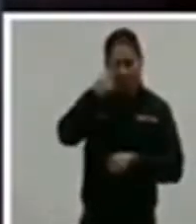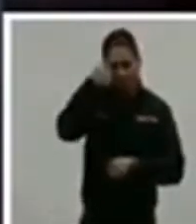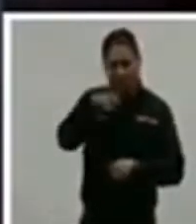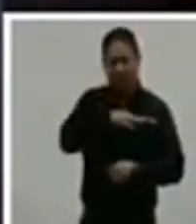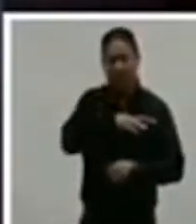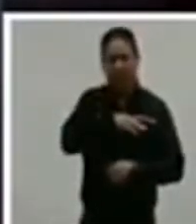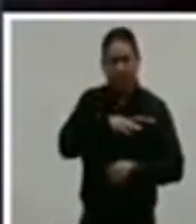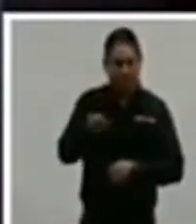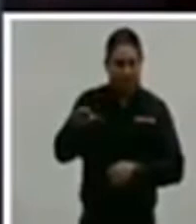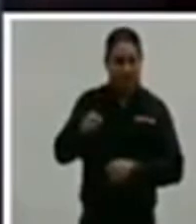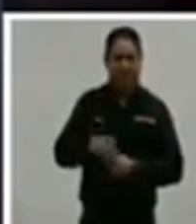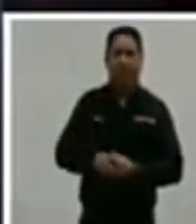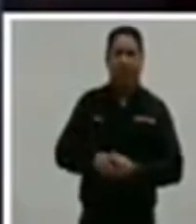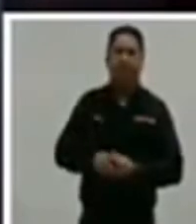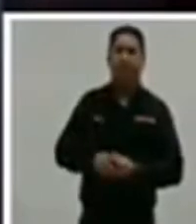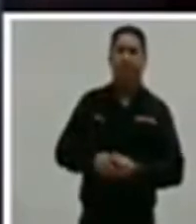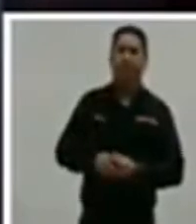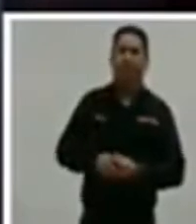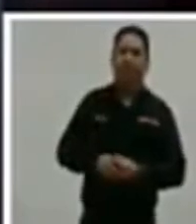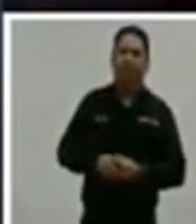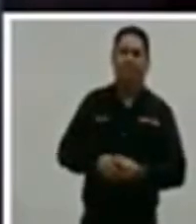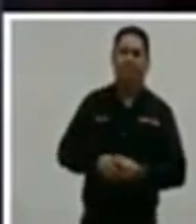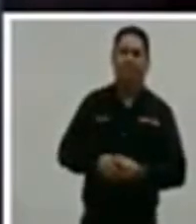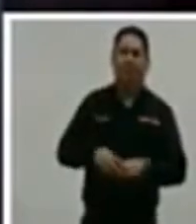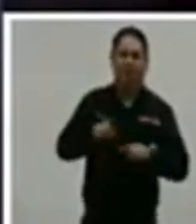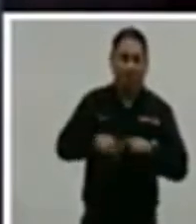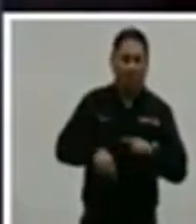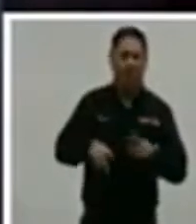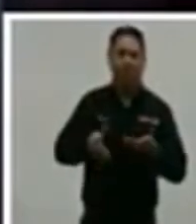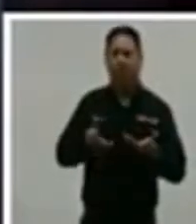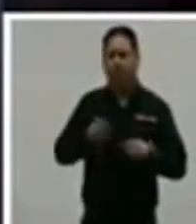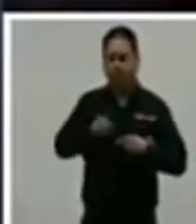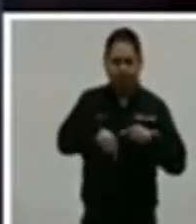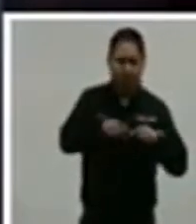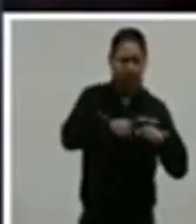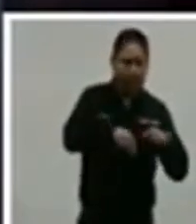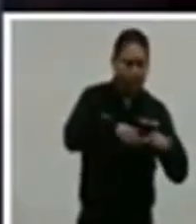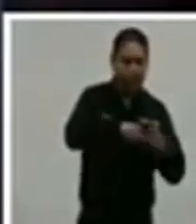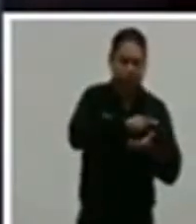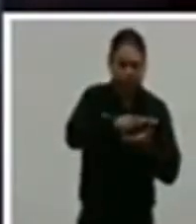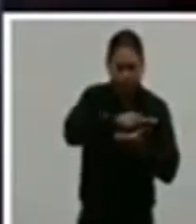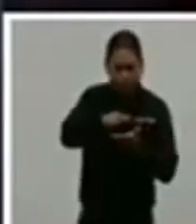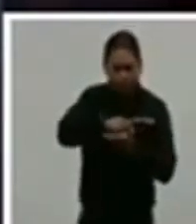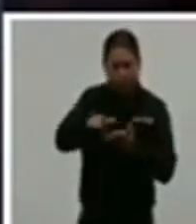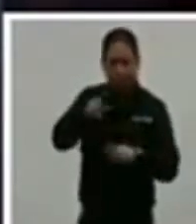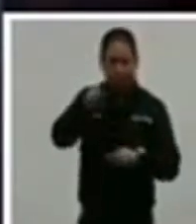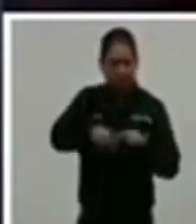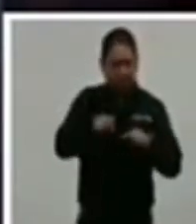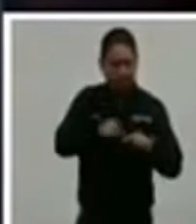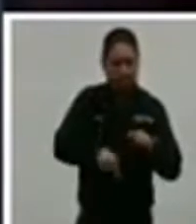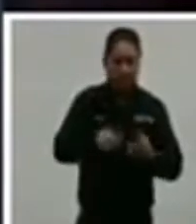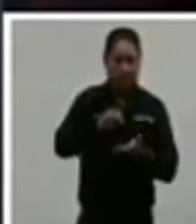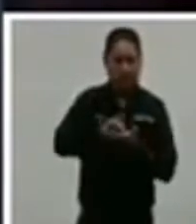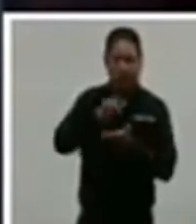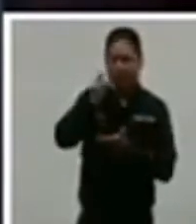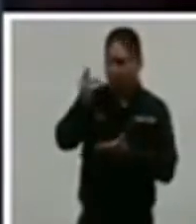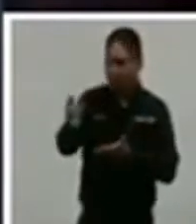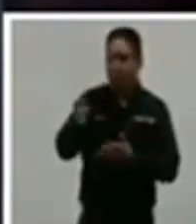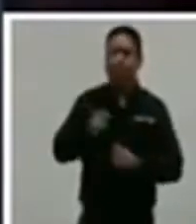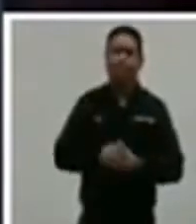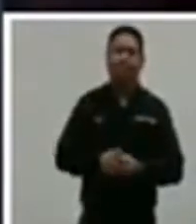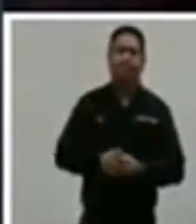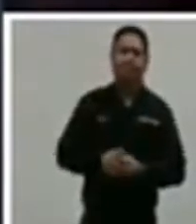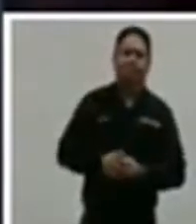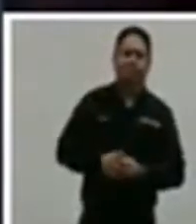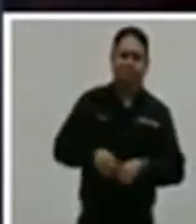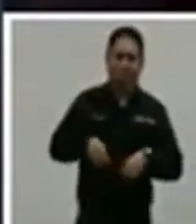podamos poder ir acortando un poco de verdad de los muchos problemas que estamos presentando. Así es que mi agradecimiento y sobre todo mi